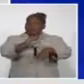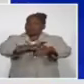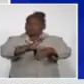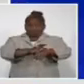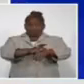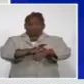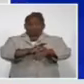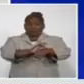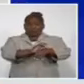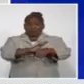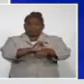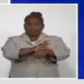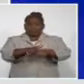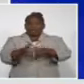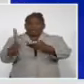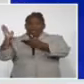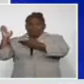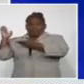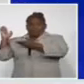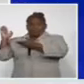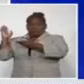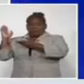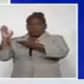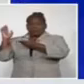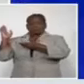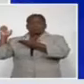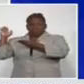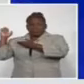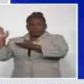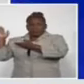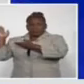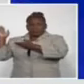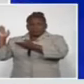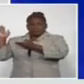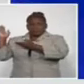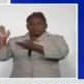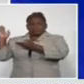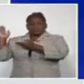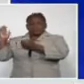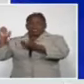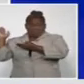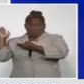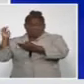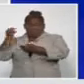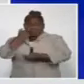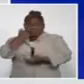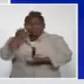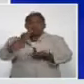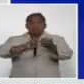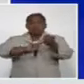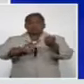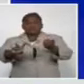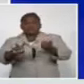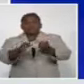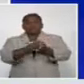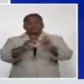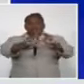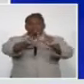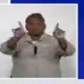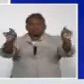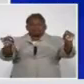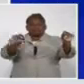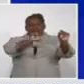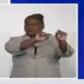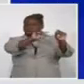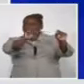ustedes tienen las... deja de toda forma el cuadro acá. Ahí ustedes tienen las provincias. En estos momentos